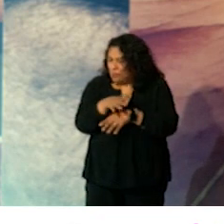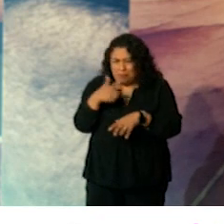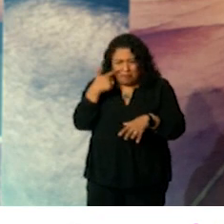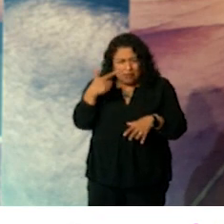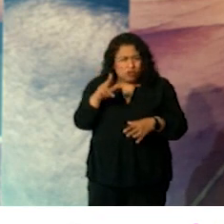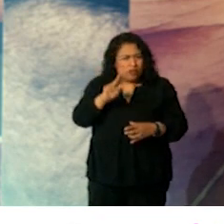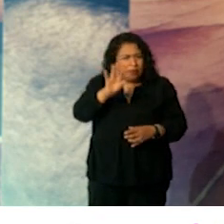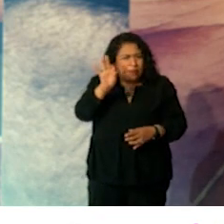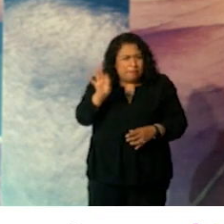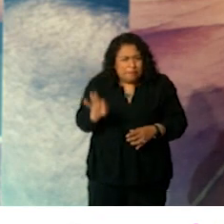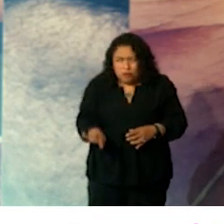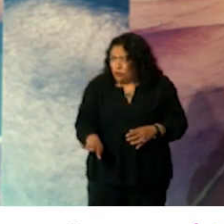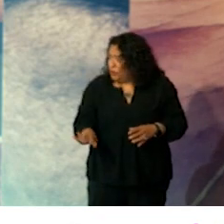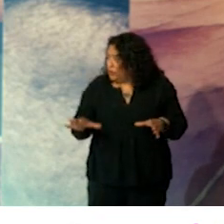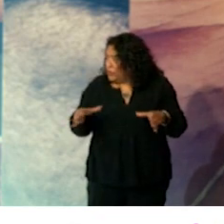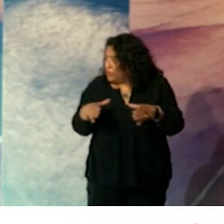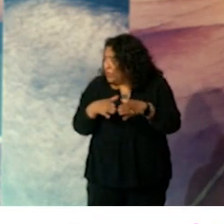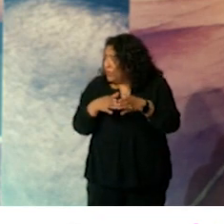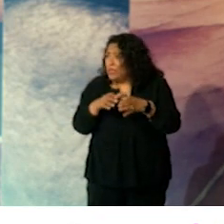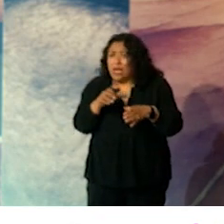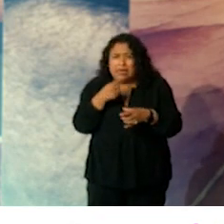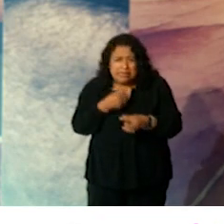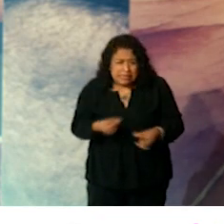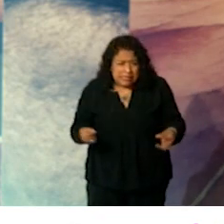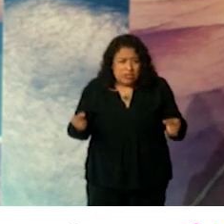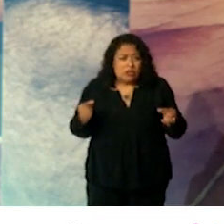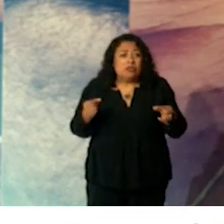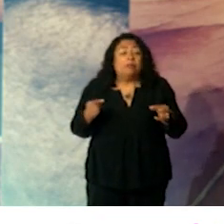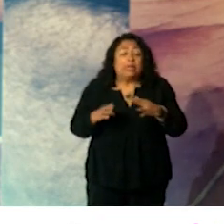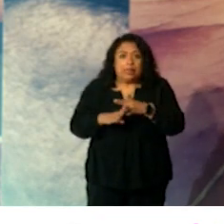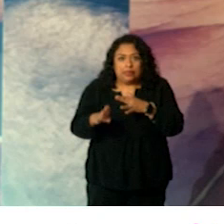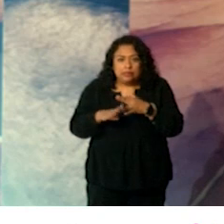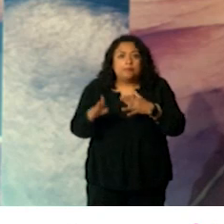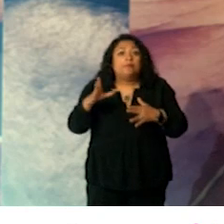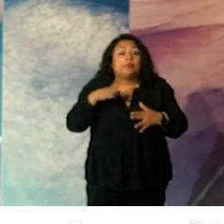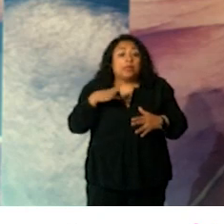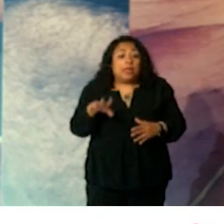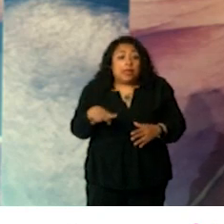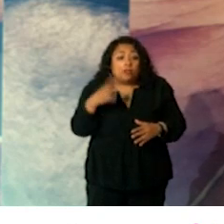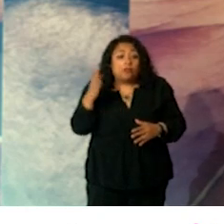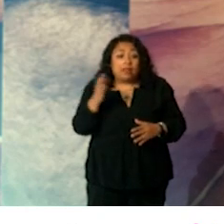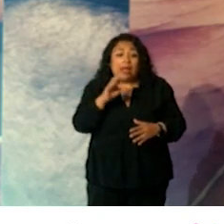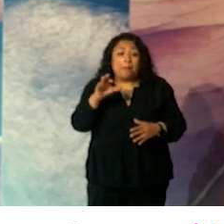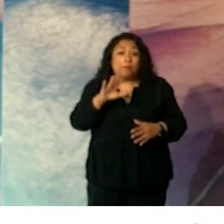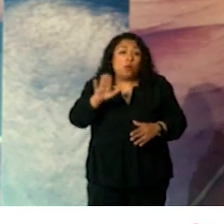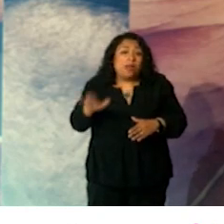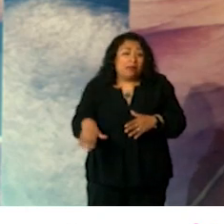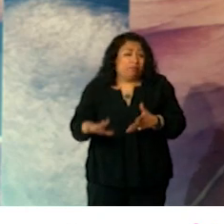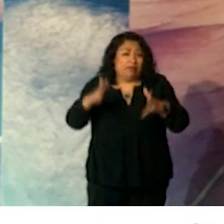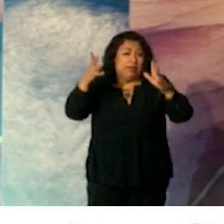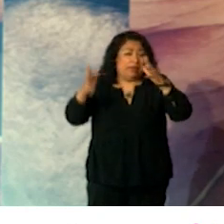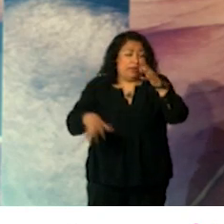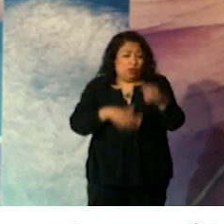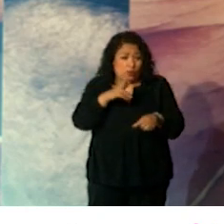que el 80% de los migrantes climáticos son mujeres y niñas, que las mujeres son 14 veces más vulnerables a fallecer en un desastre